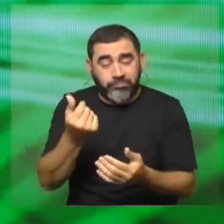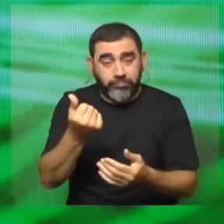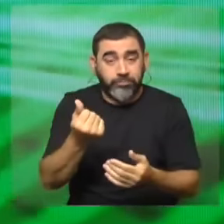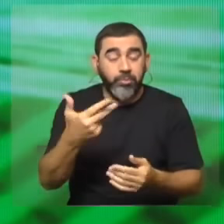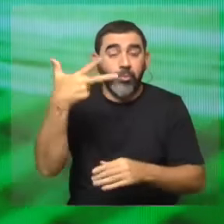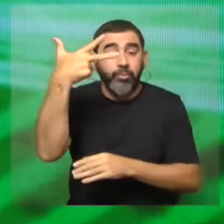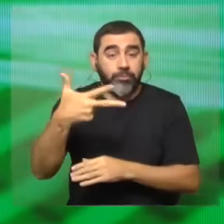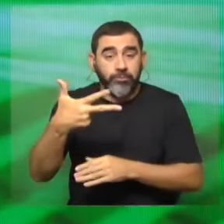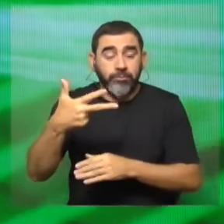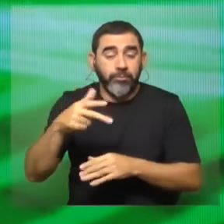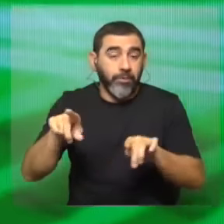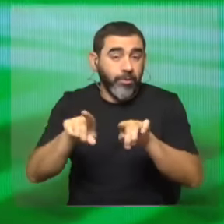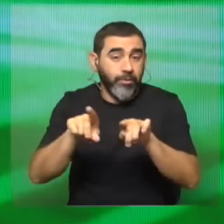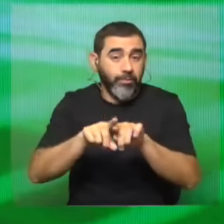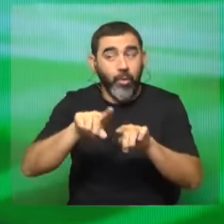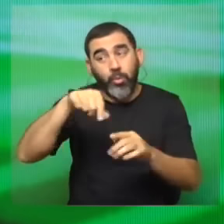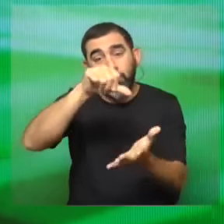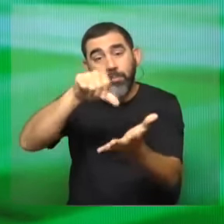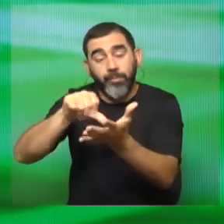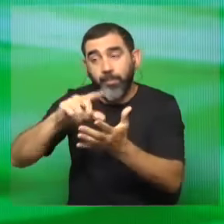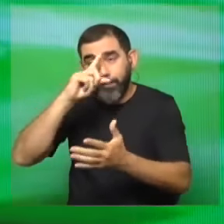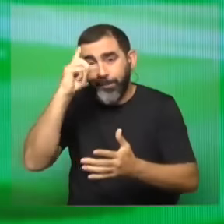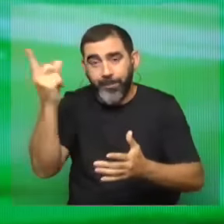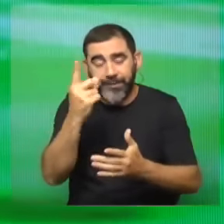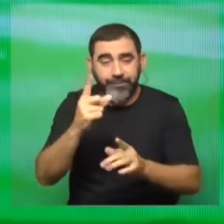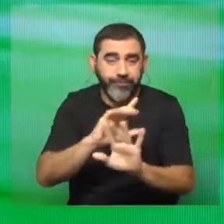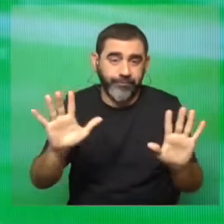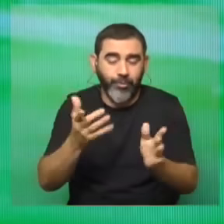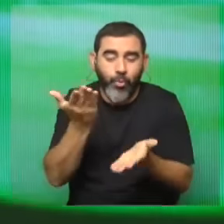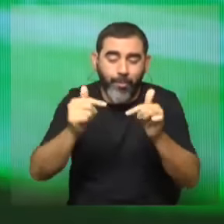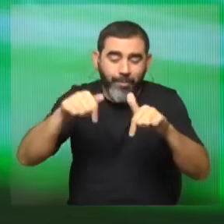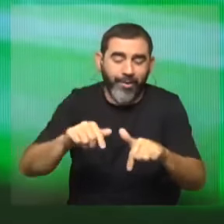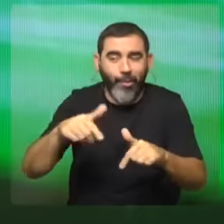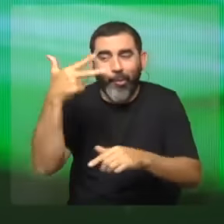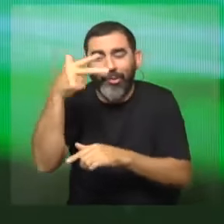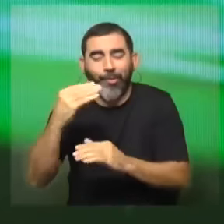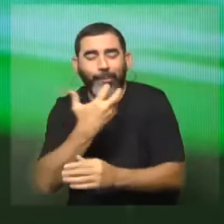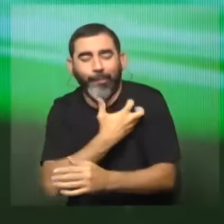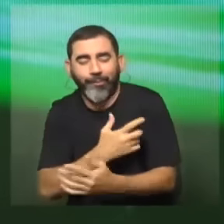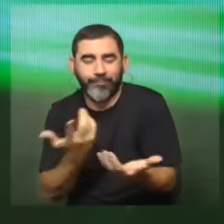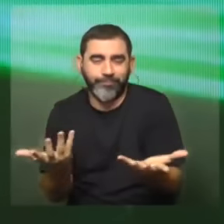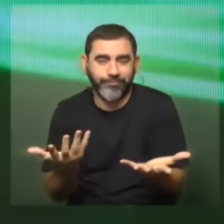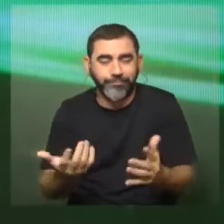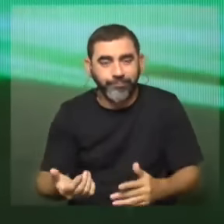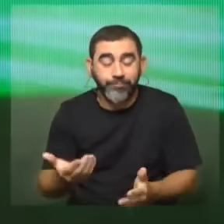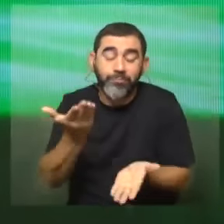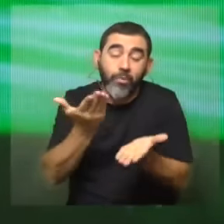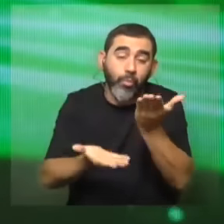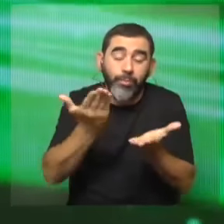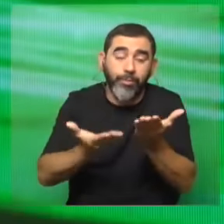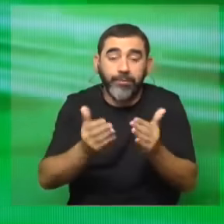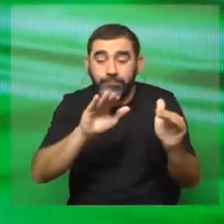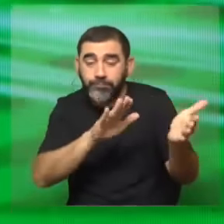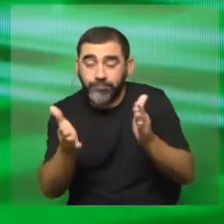un hotel de cualquier destino internacional no también y allí si comparamos lo